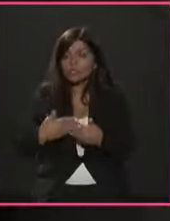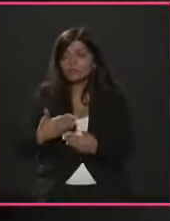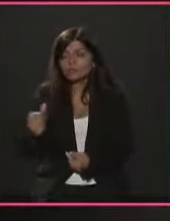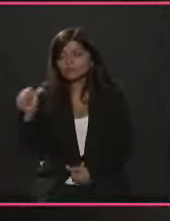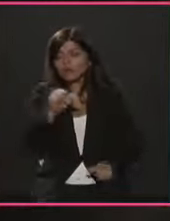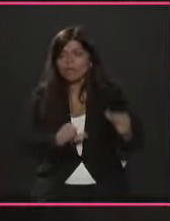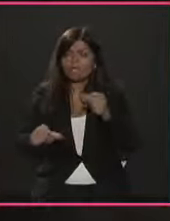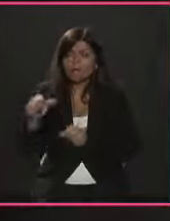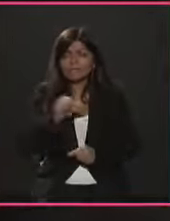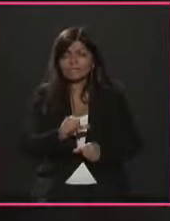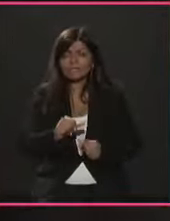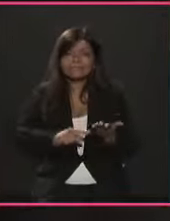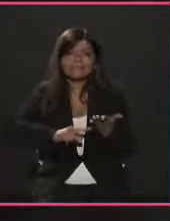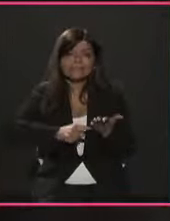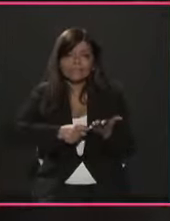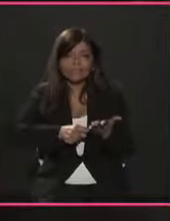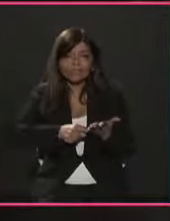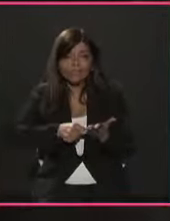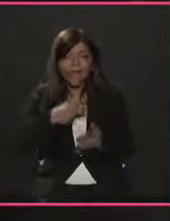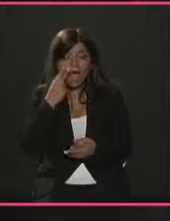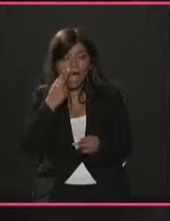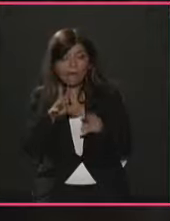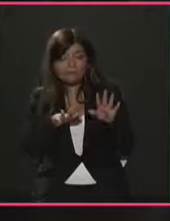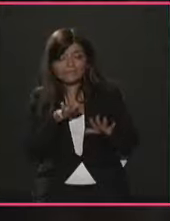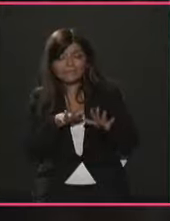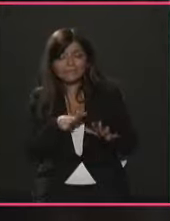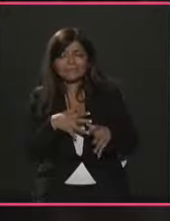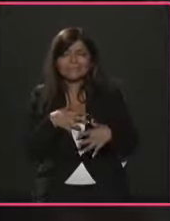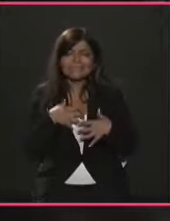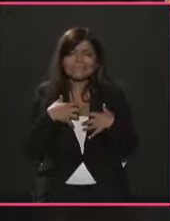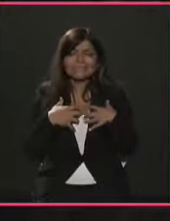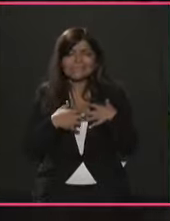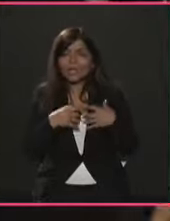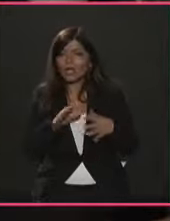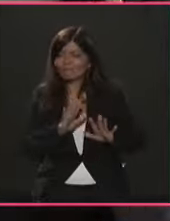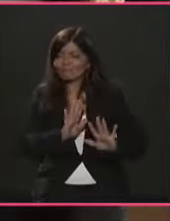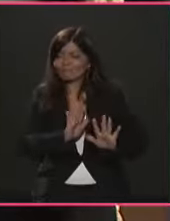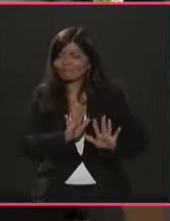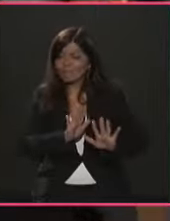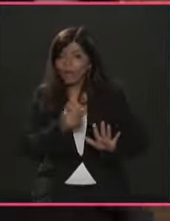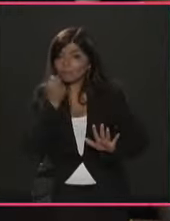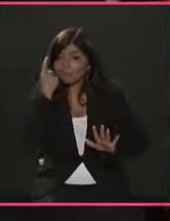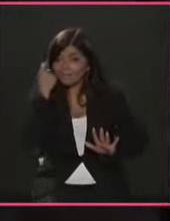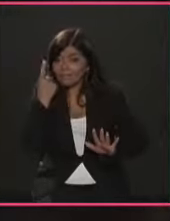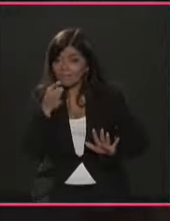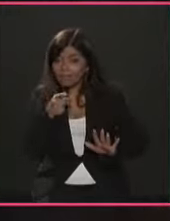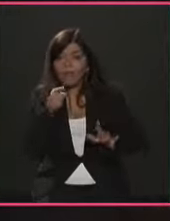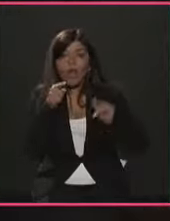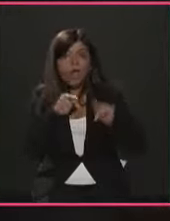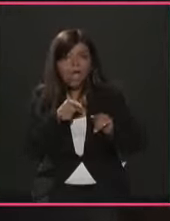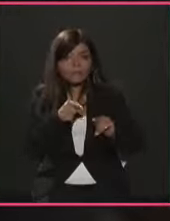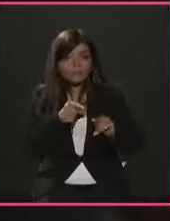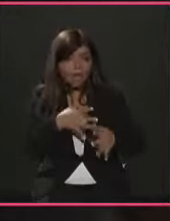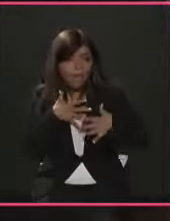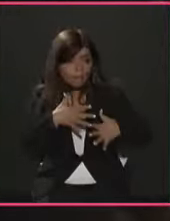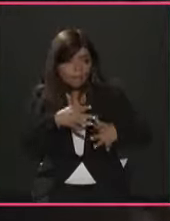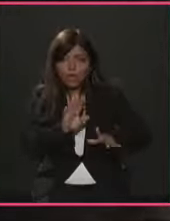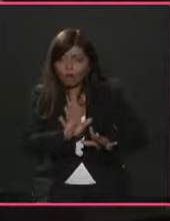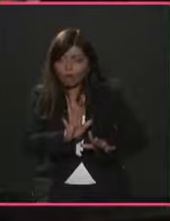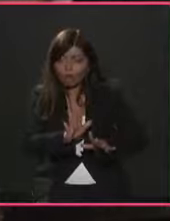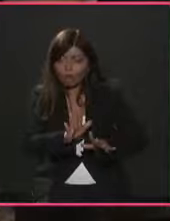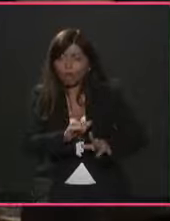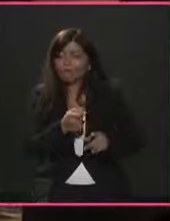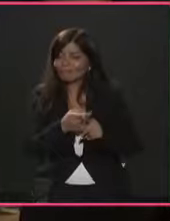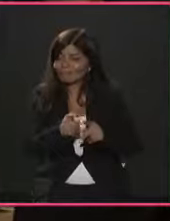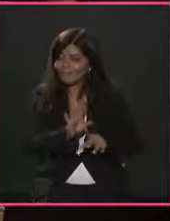tecnológicos que muchas veces miramos con cierto resentimiento con cierto recelo de lo que puede podría ser una amenaza nosotros acá queremos sacar esa